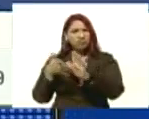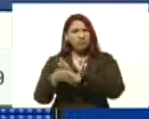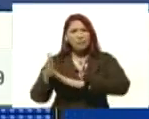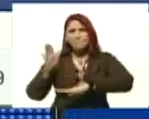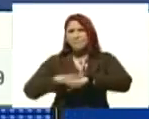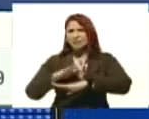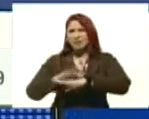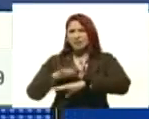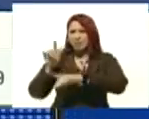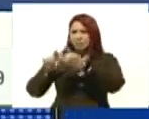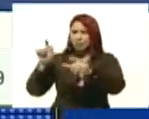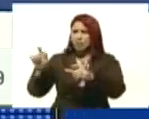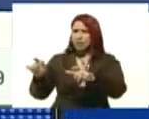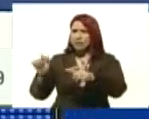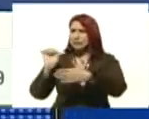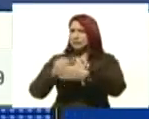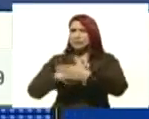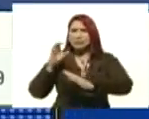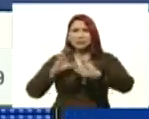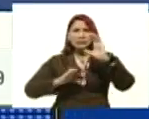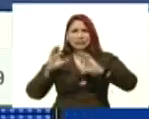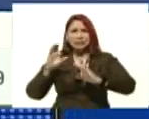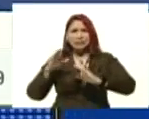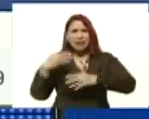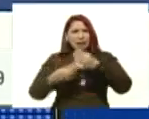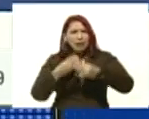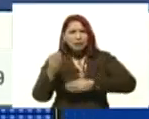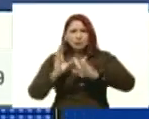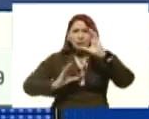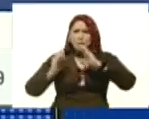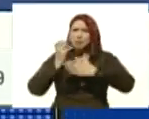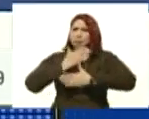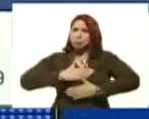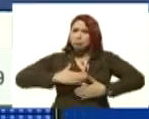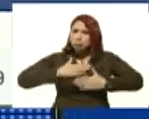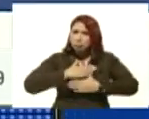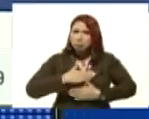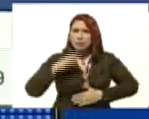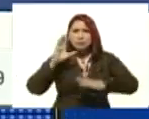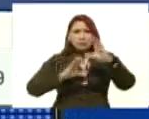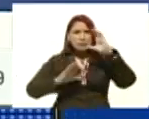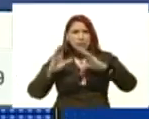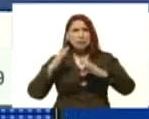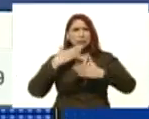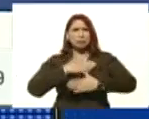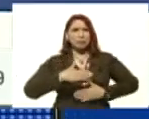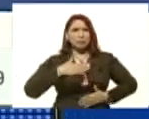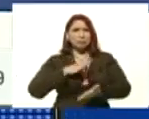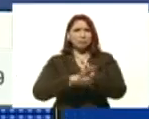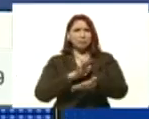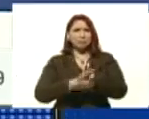la ciencia? La ciencia aplicada, la ciencia para el bien, la ciencia para el bienestar.